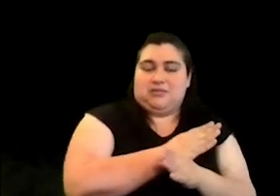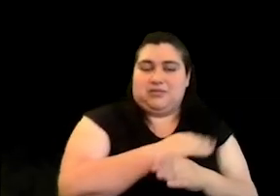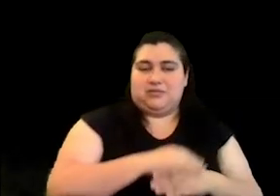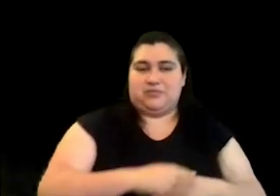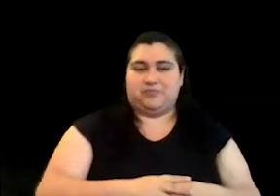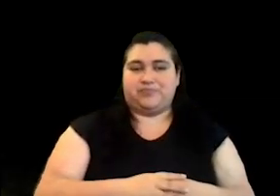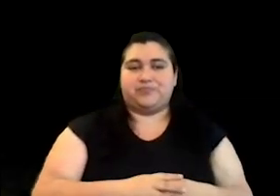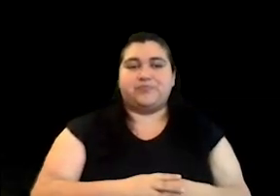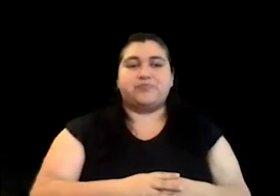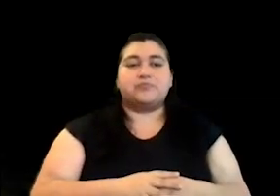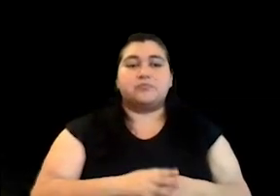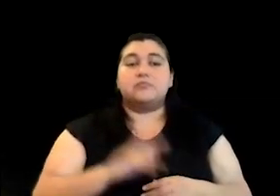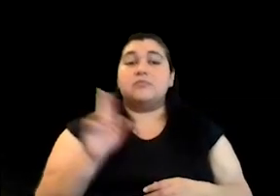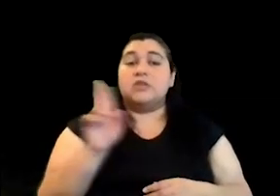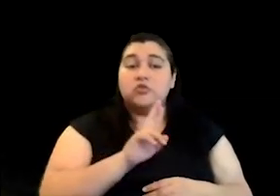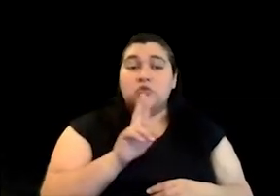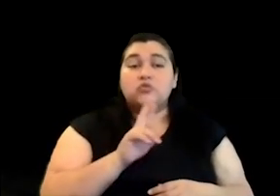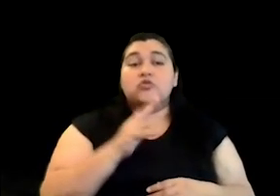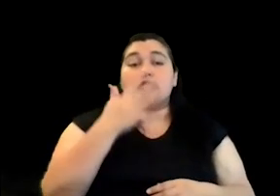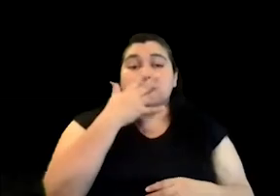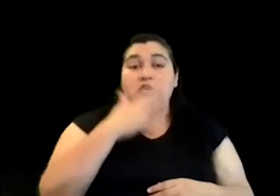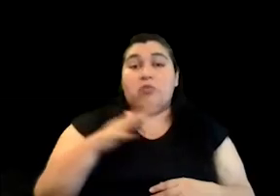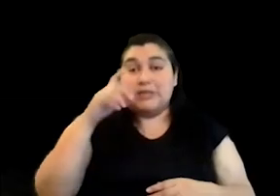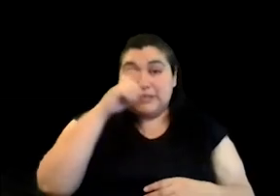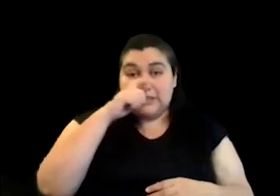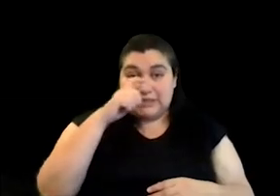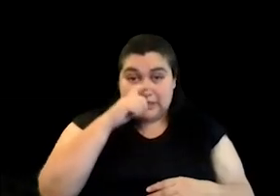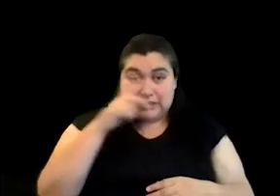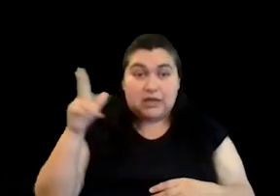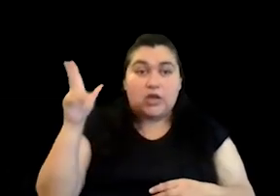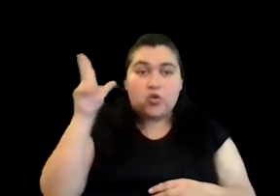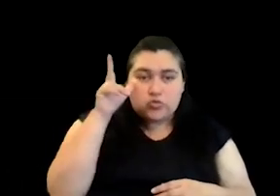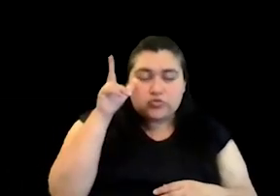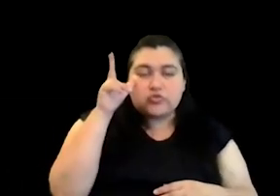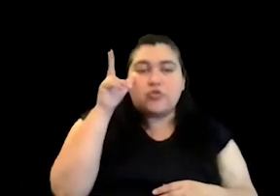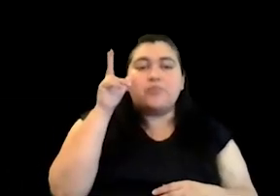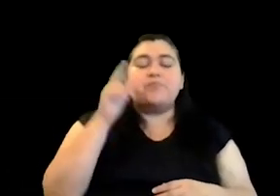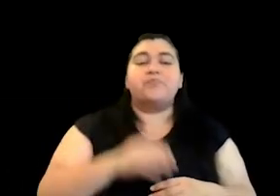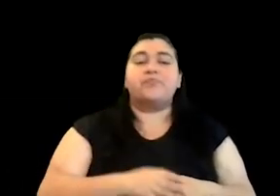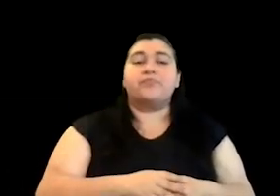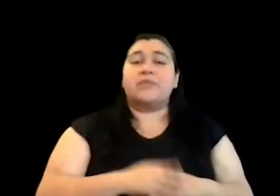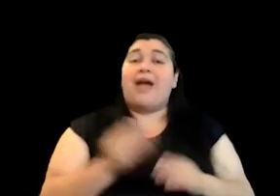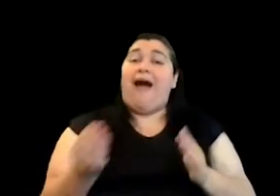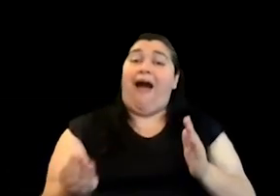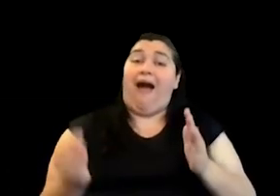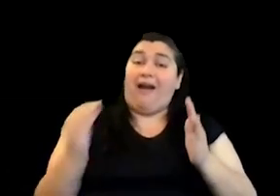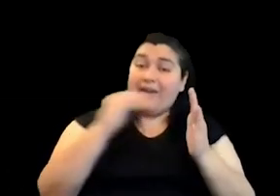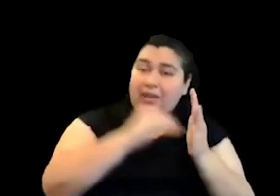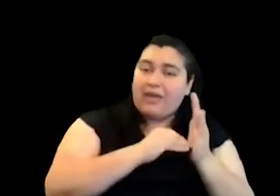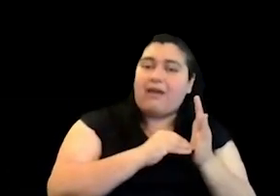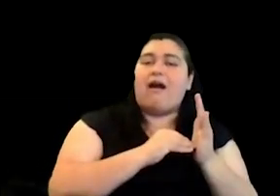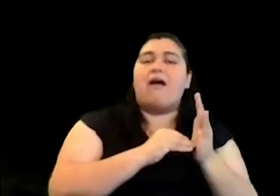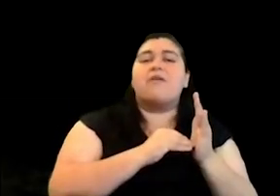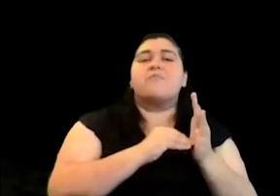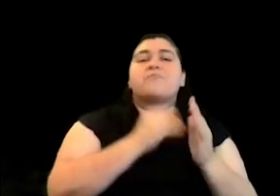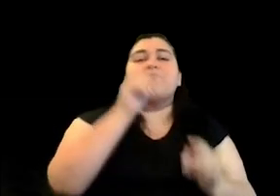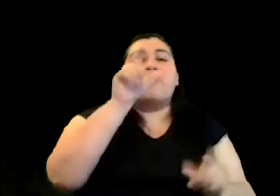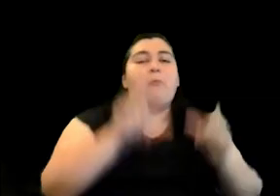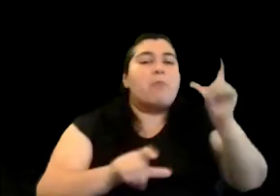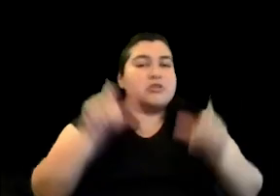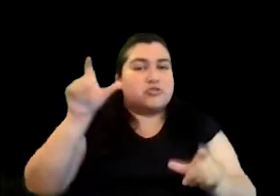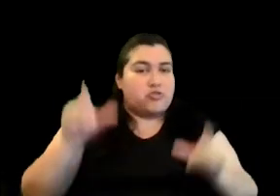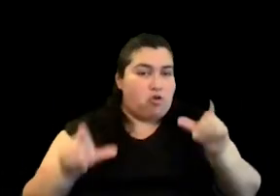La resolución 5778, a su vez, agrega que para las personas humanas